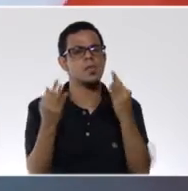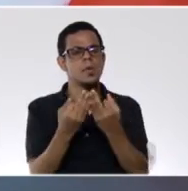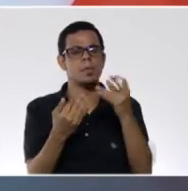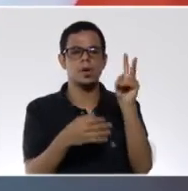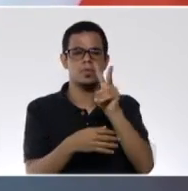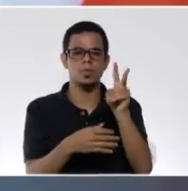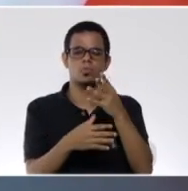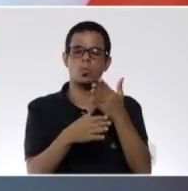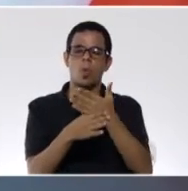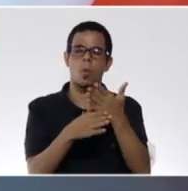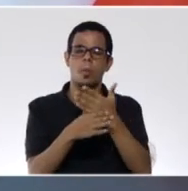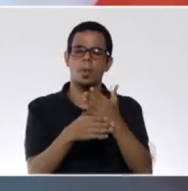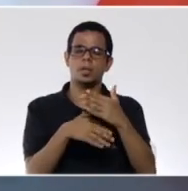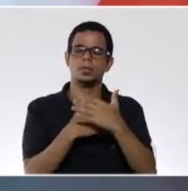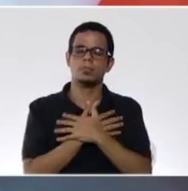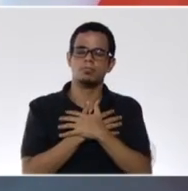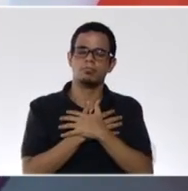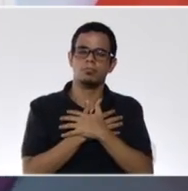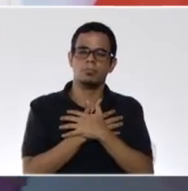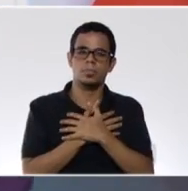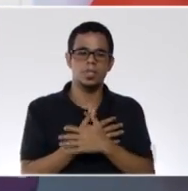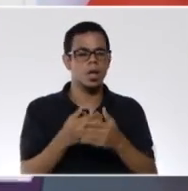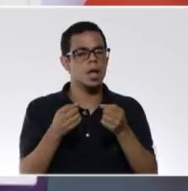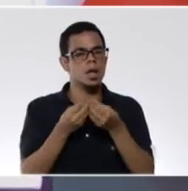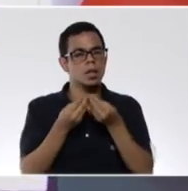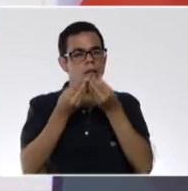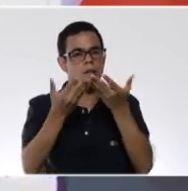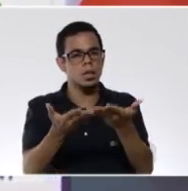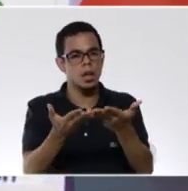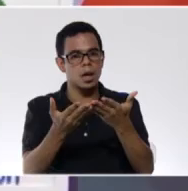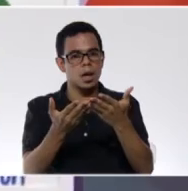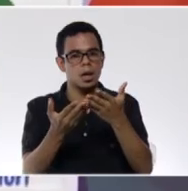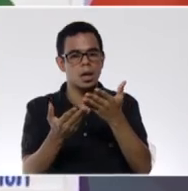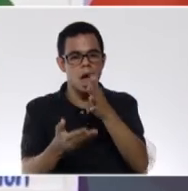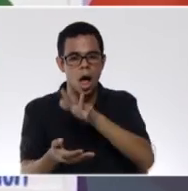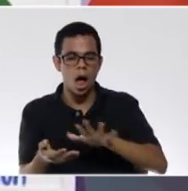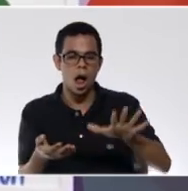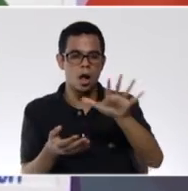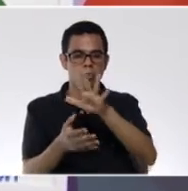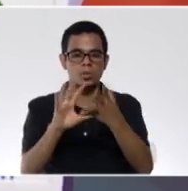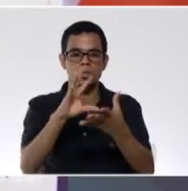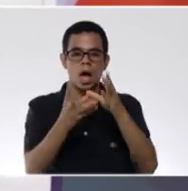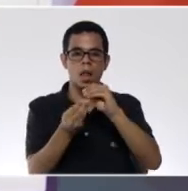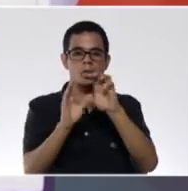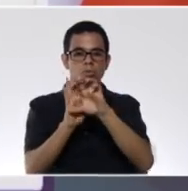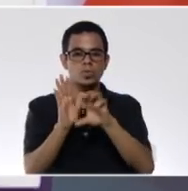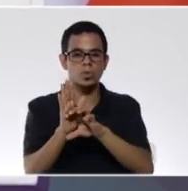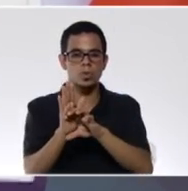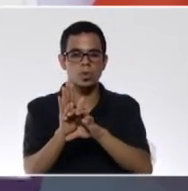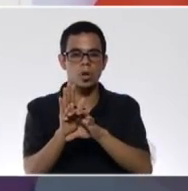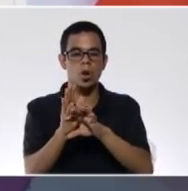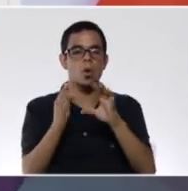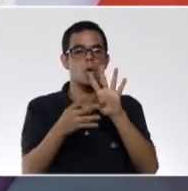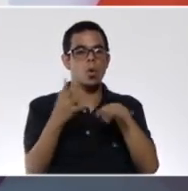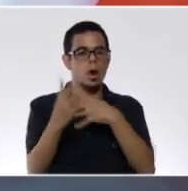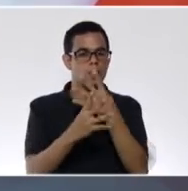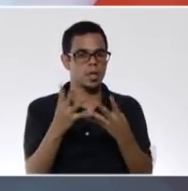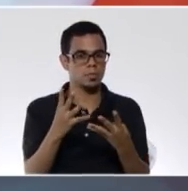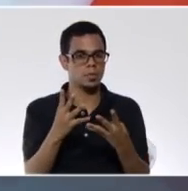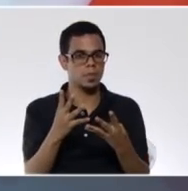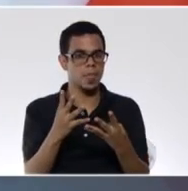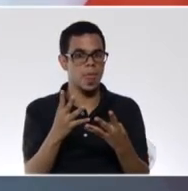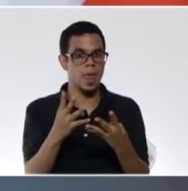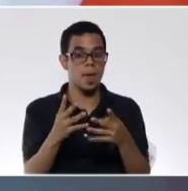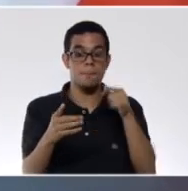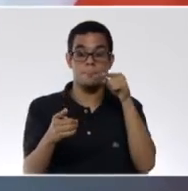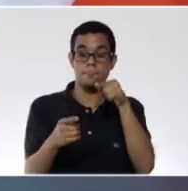ustedes y poder llevar hasta sus hogares cada una de esas adaptaciones curriculares para el área de formación de matemática, como bien lo dijiste, mi profe.